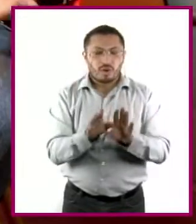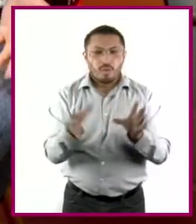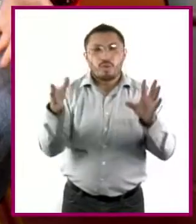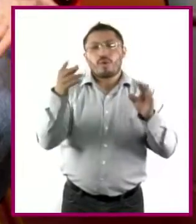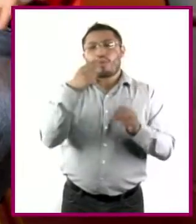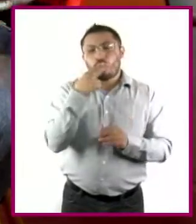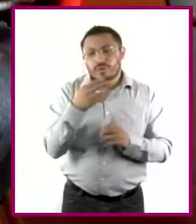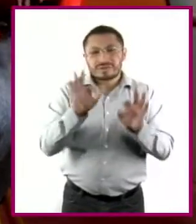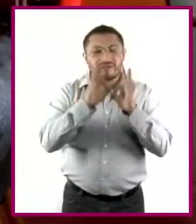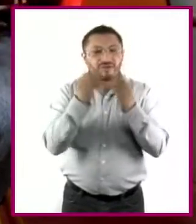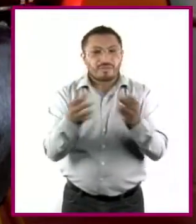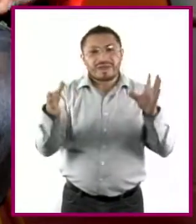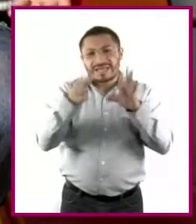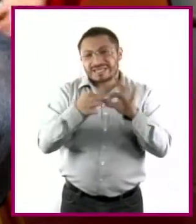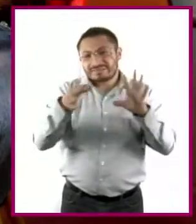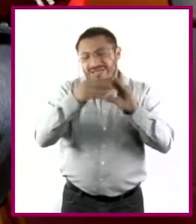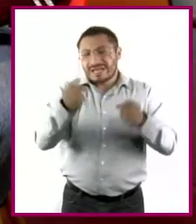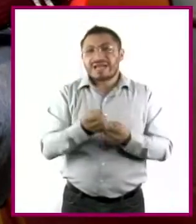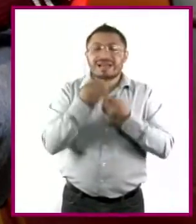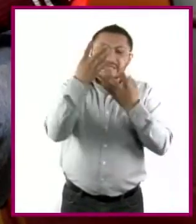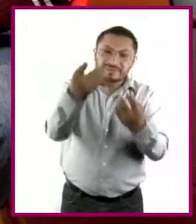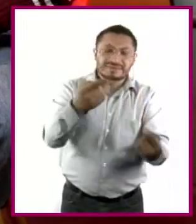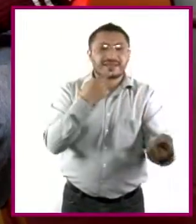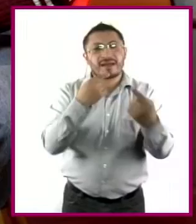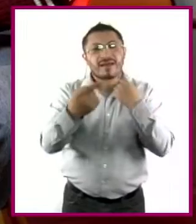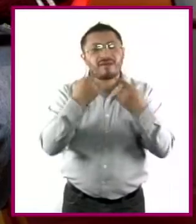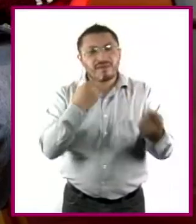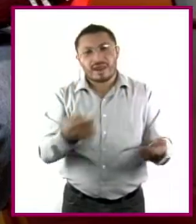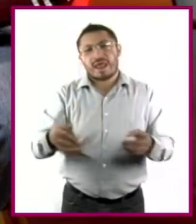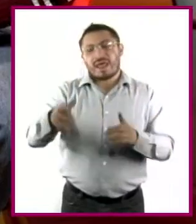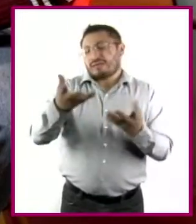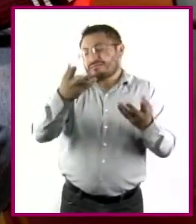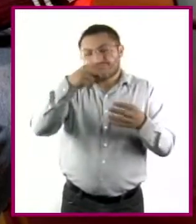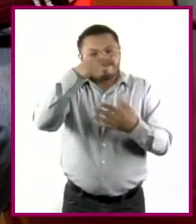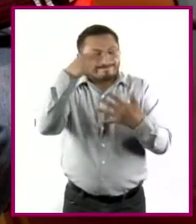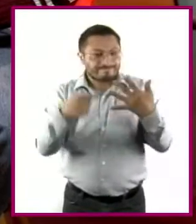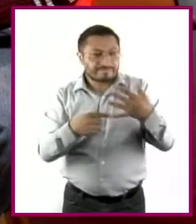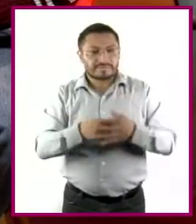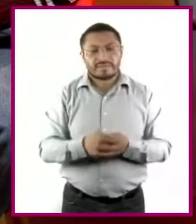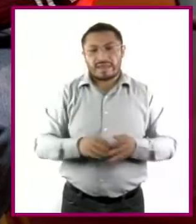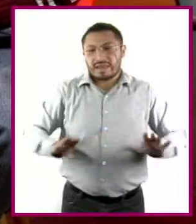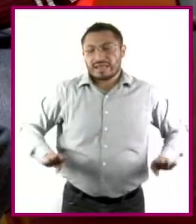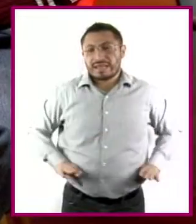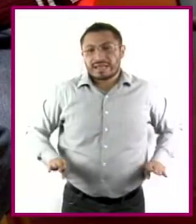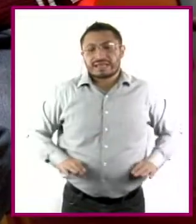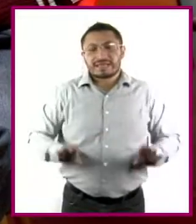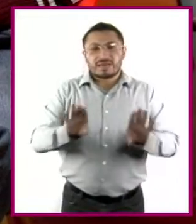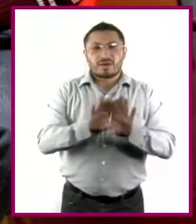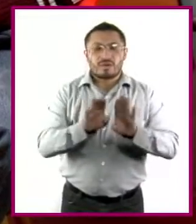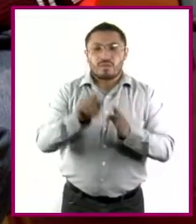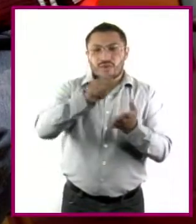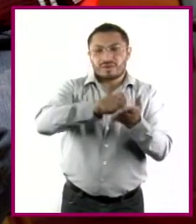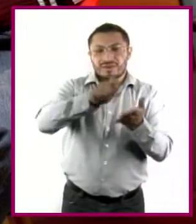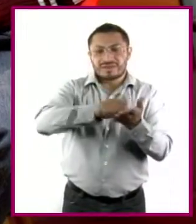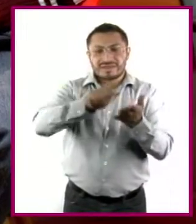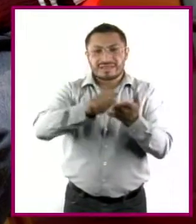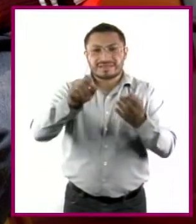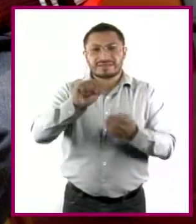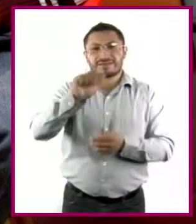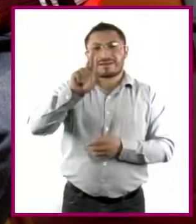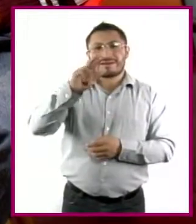grado narrativas, descriptivas y de diálogo. Su estructura se basa en la de los textos argumentativos: